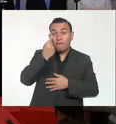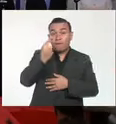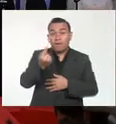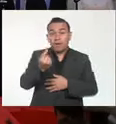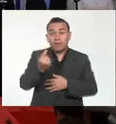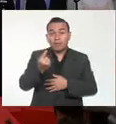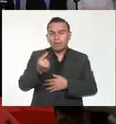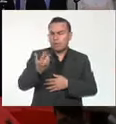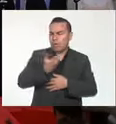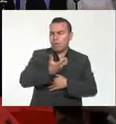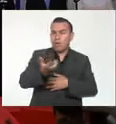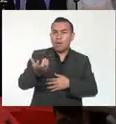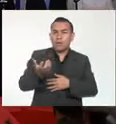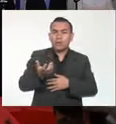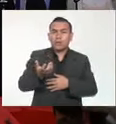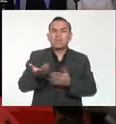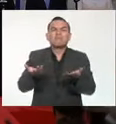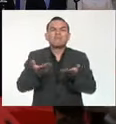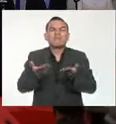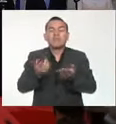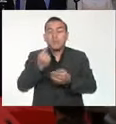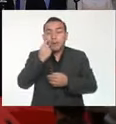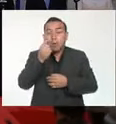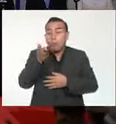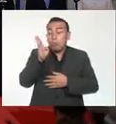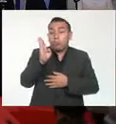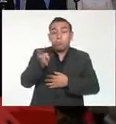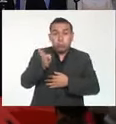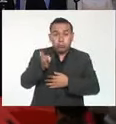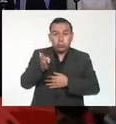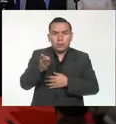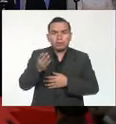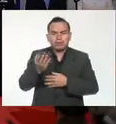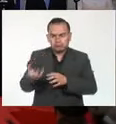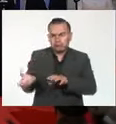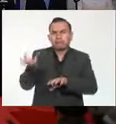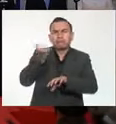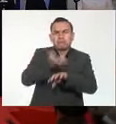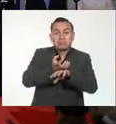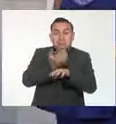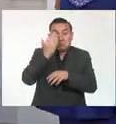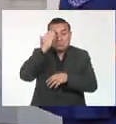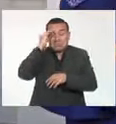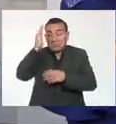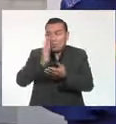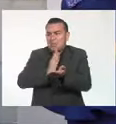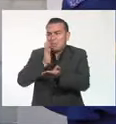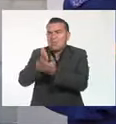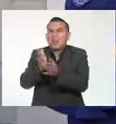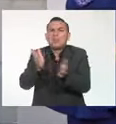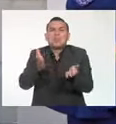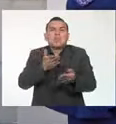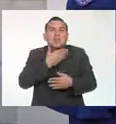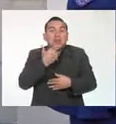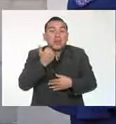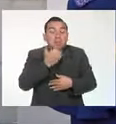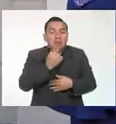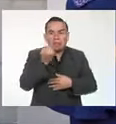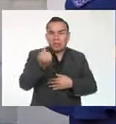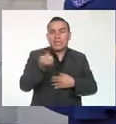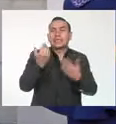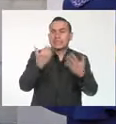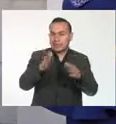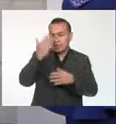movilizadas en su gran mayoría, no todas, pero en su gran mayoría en buses. Muchos de ellos no sabían ni por qué estaban manifestando. Y los que sí